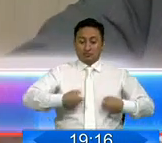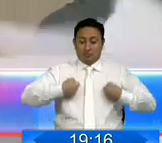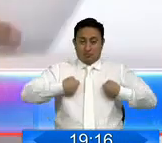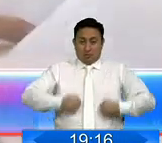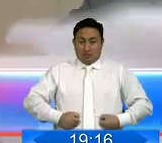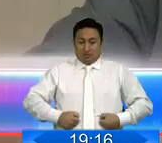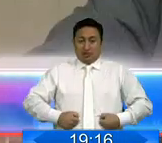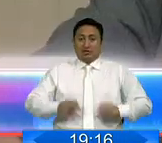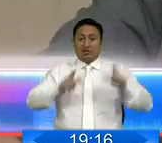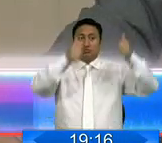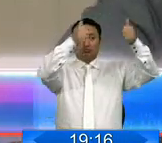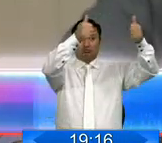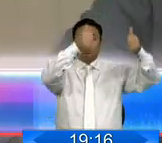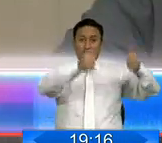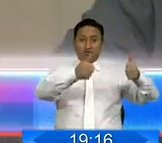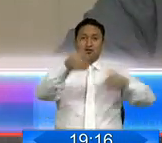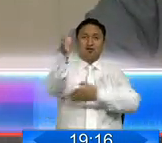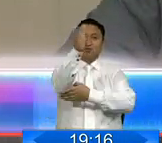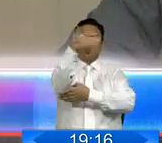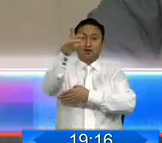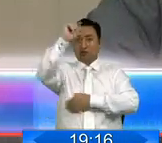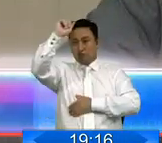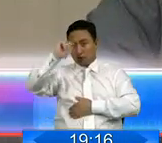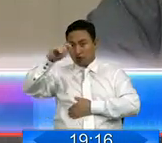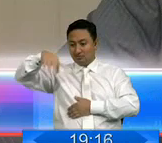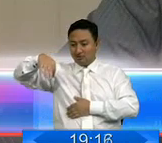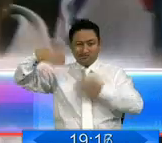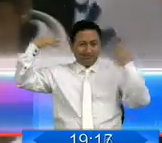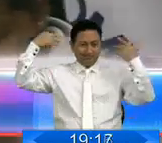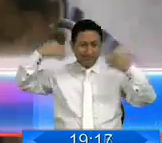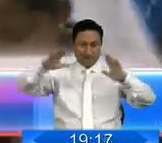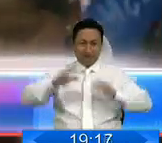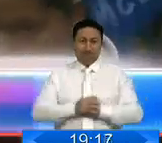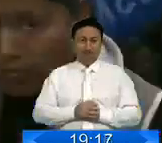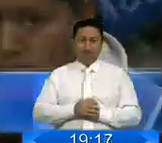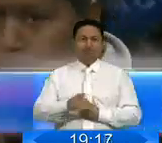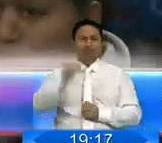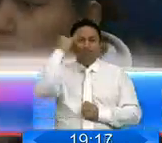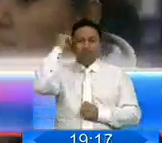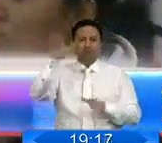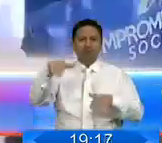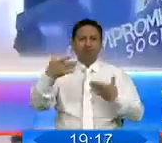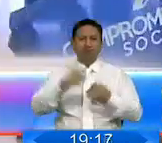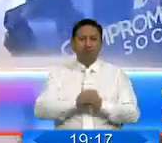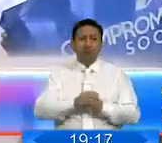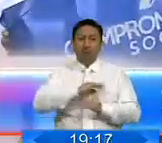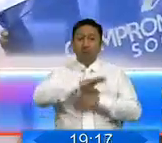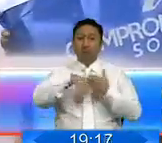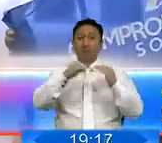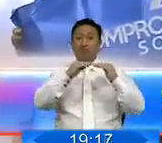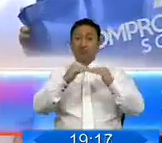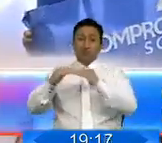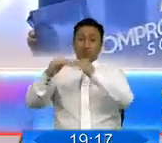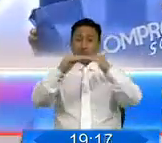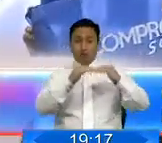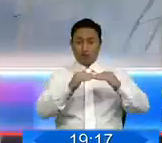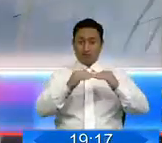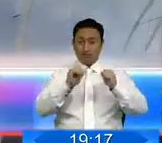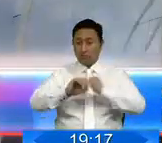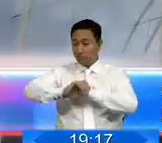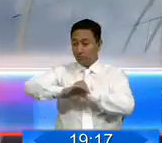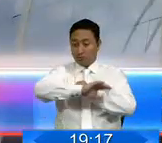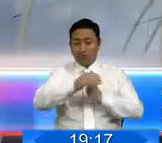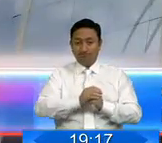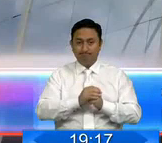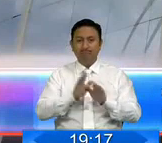camisetas, afiches, banderas, gorras, llaveros, etc. La idea es que todos peleen electoralmente hablando en las mismas condiciones.